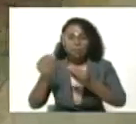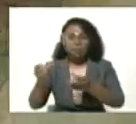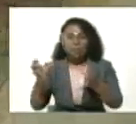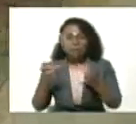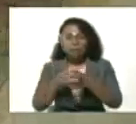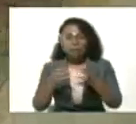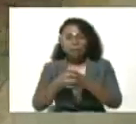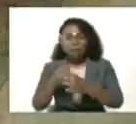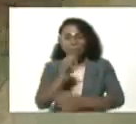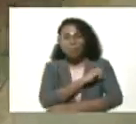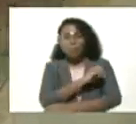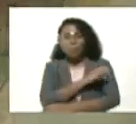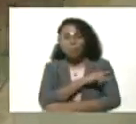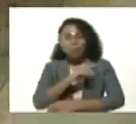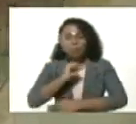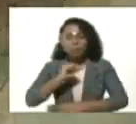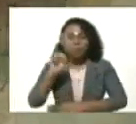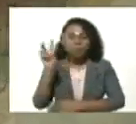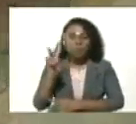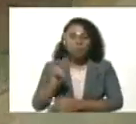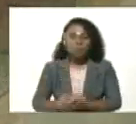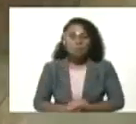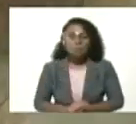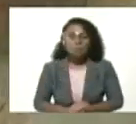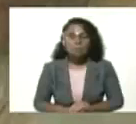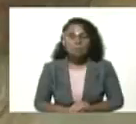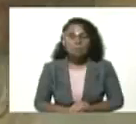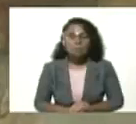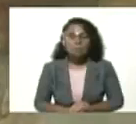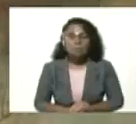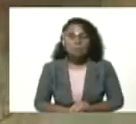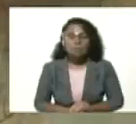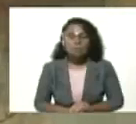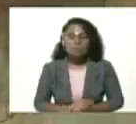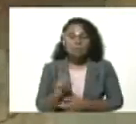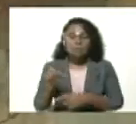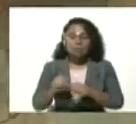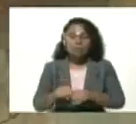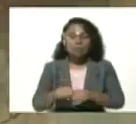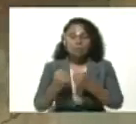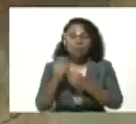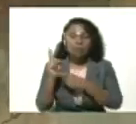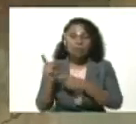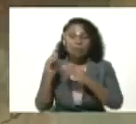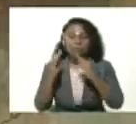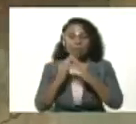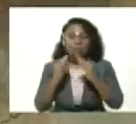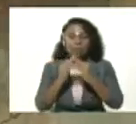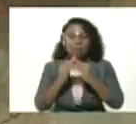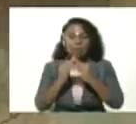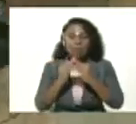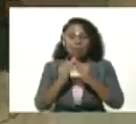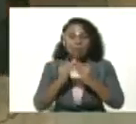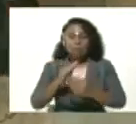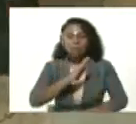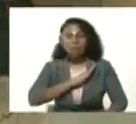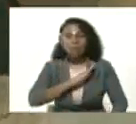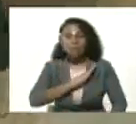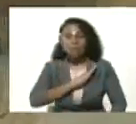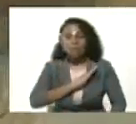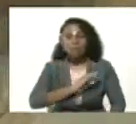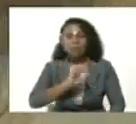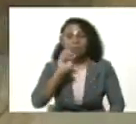de Protección Civil y Somos Venezuela. De la destrucción, aquellas viviendas van a tener